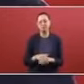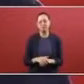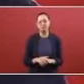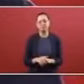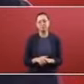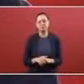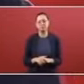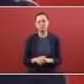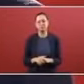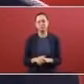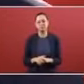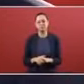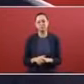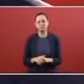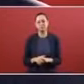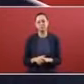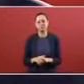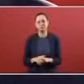Afortunadamente,